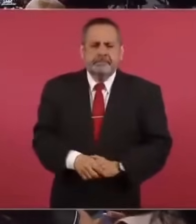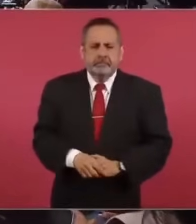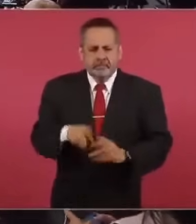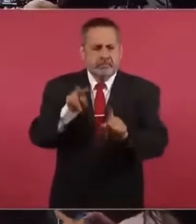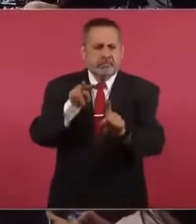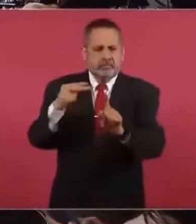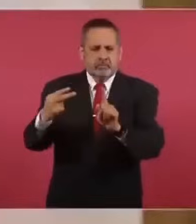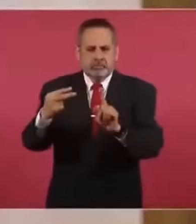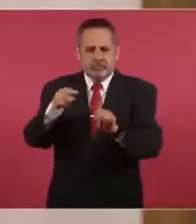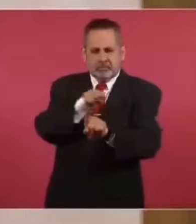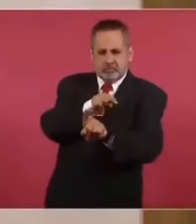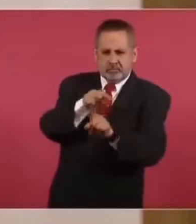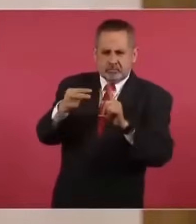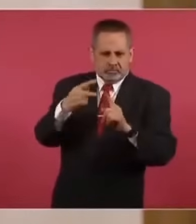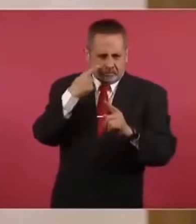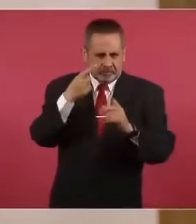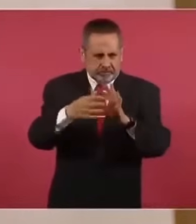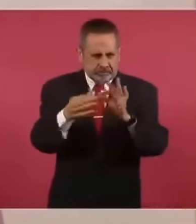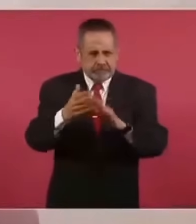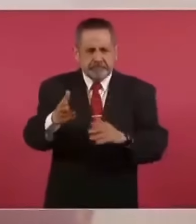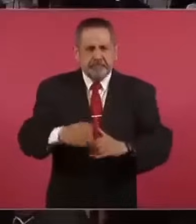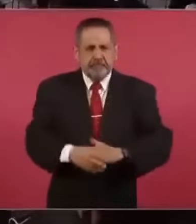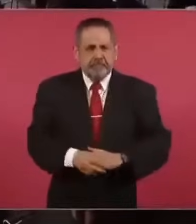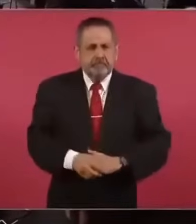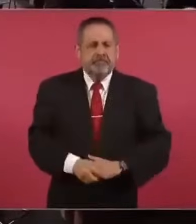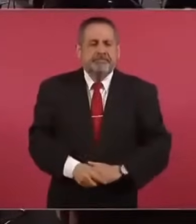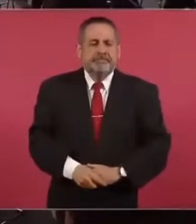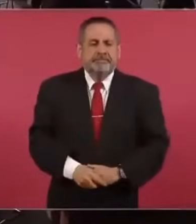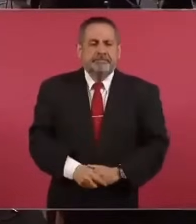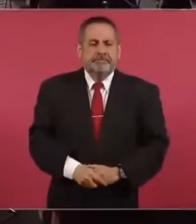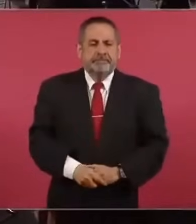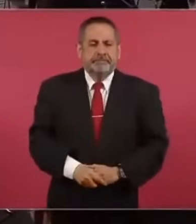Depende cómo vean las cosas. Sí.